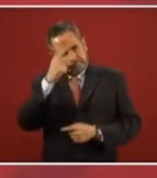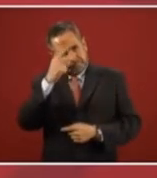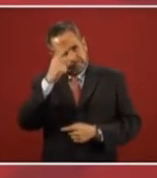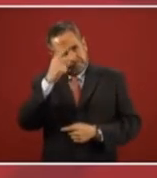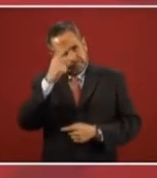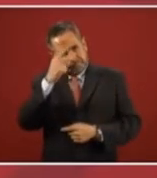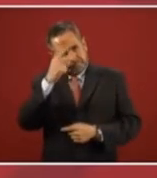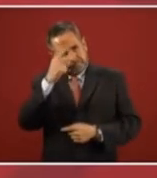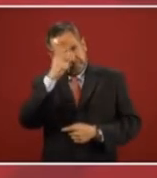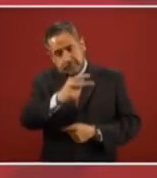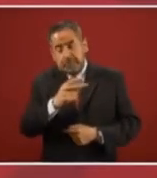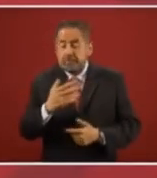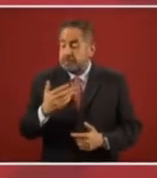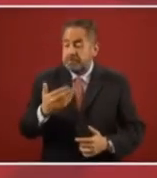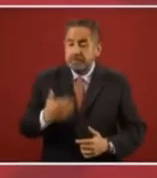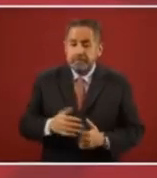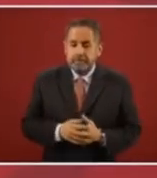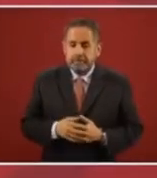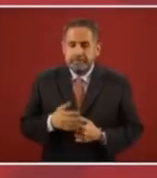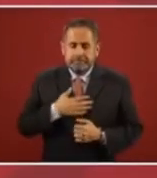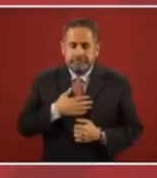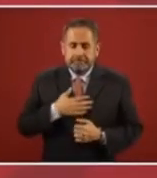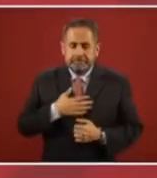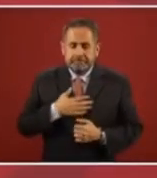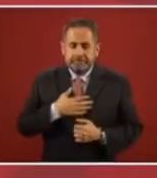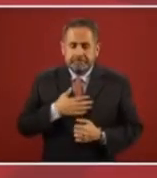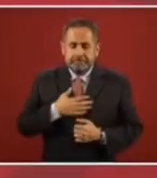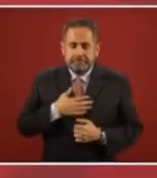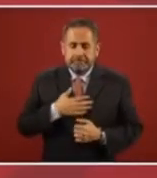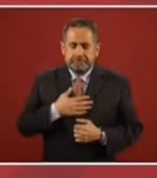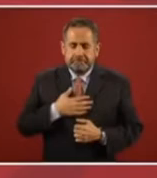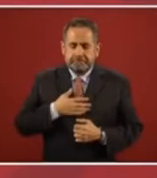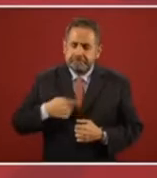en proméxico por